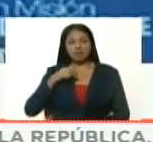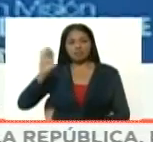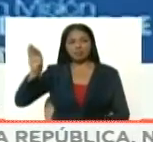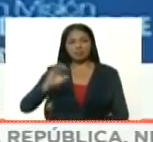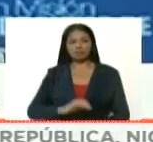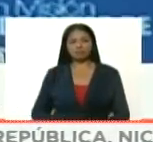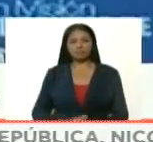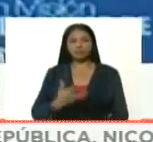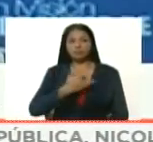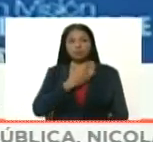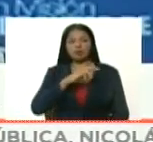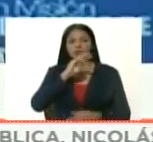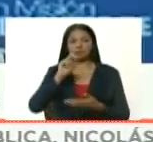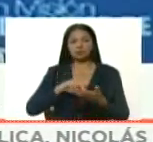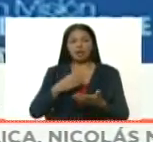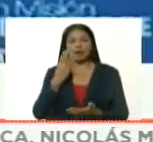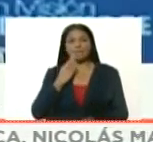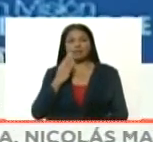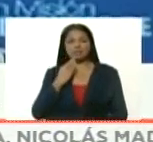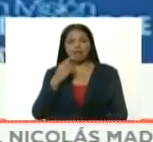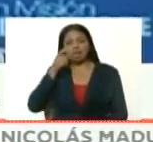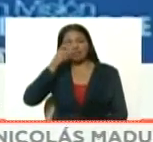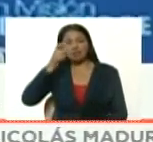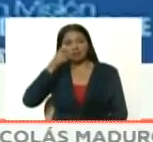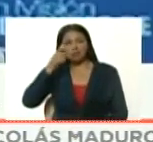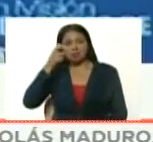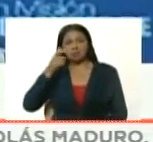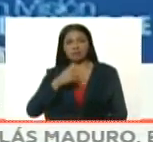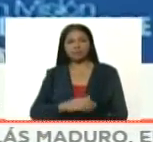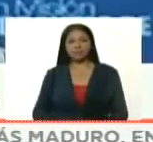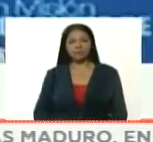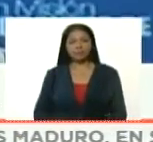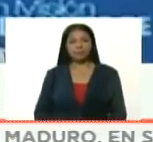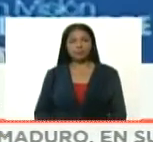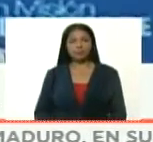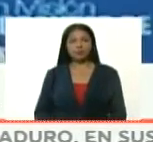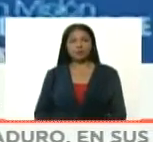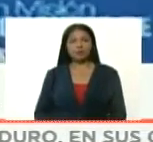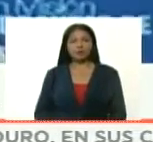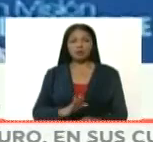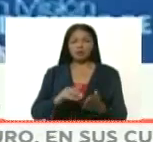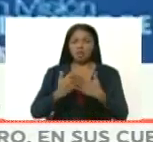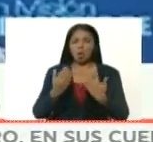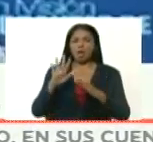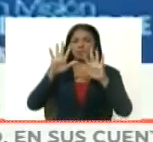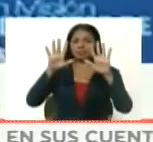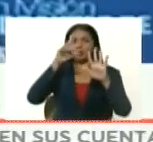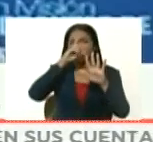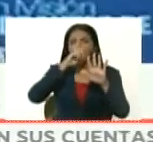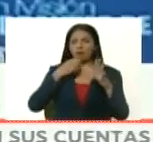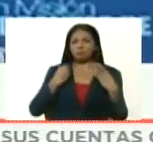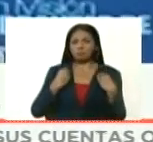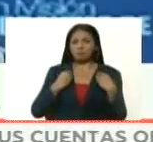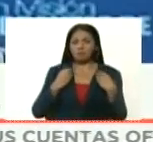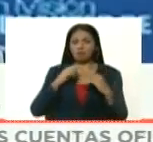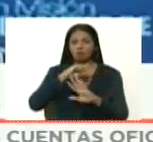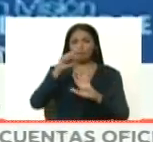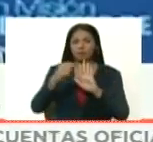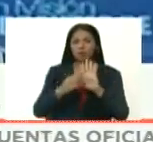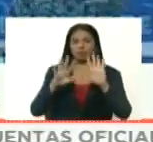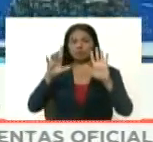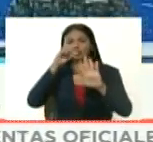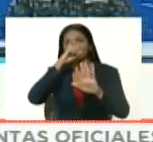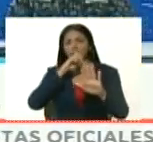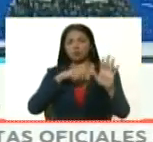La Universidad Nacional Experimental de la Seguridad, ya en estos 10 años de vida, cumplió 10 años